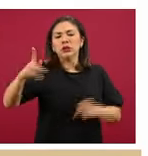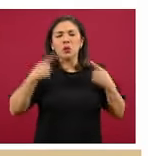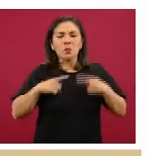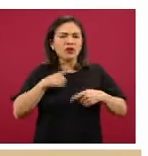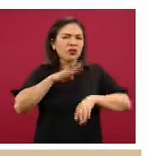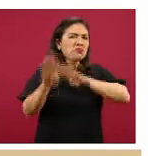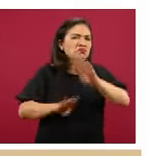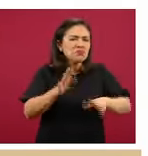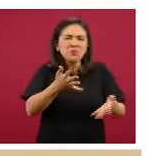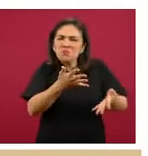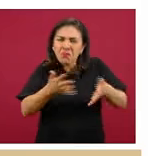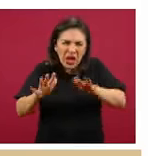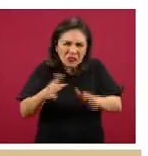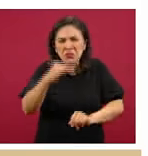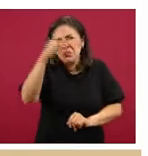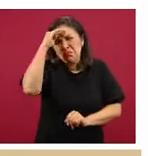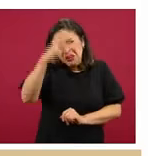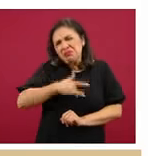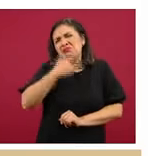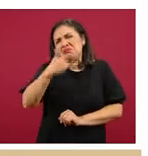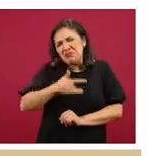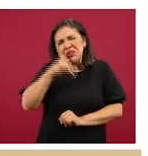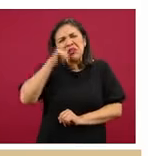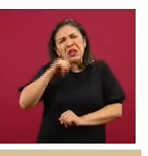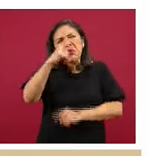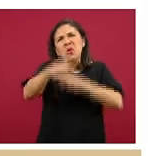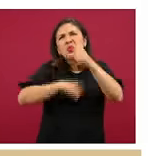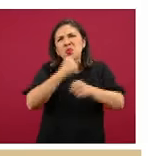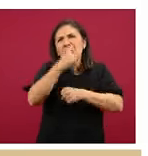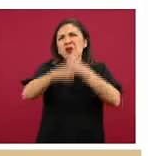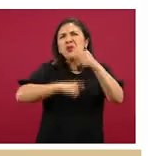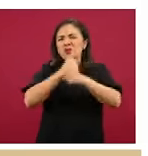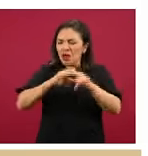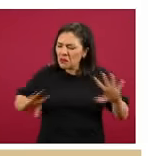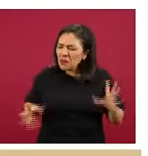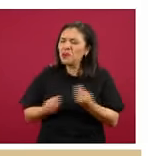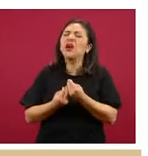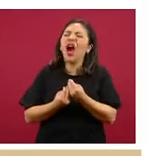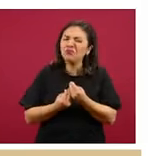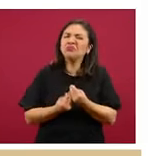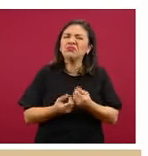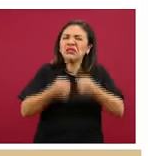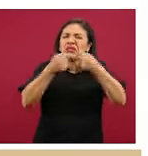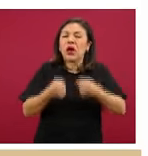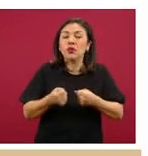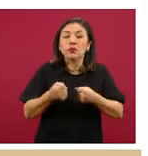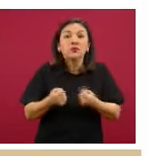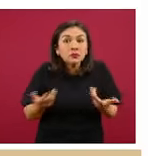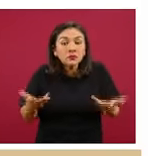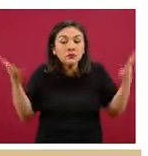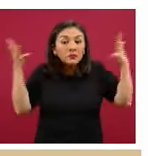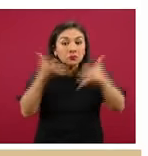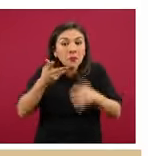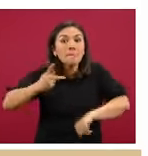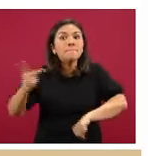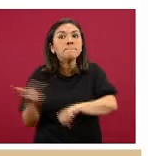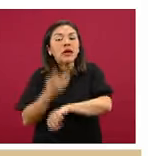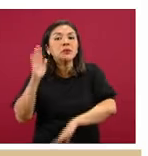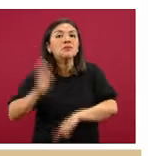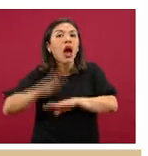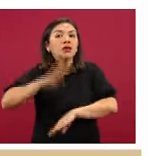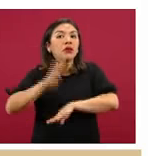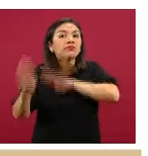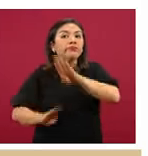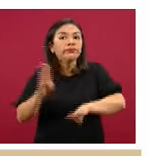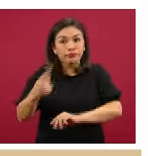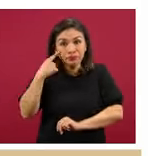576.955 defunciones. Eso es lo esperado de acuerdo a lo que se venía reflejando en los últimos 5 años. Y lo que ha ocurrido